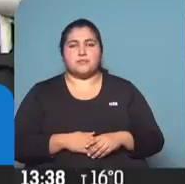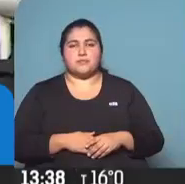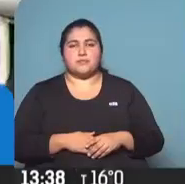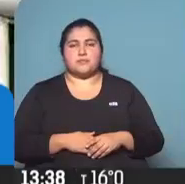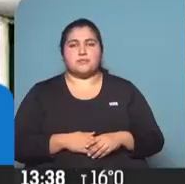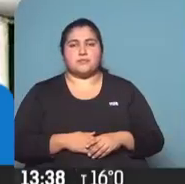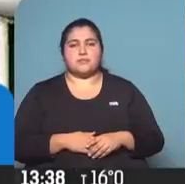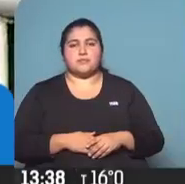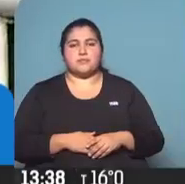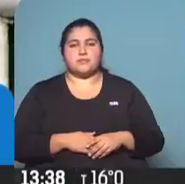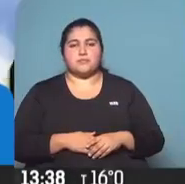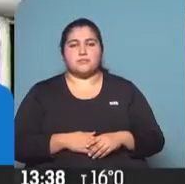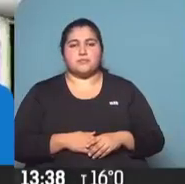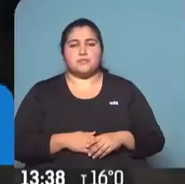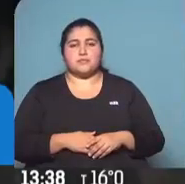sí obvio